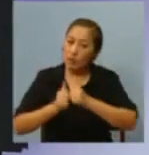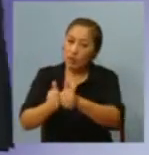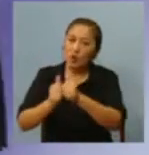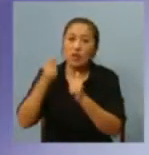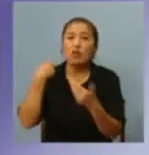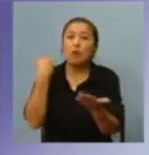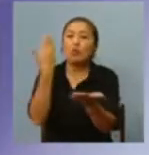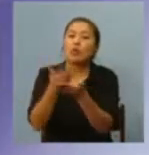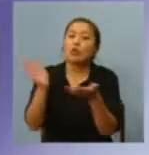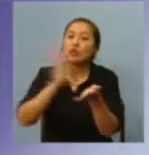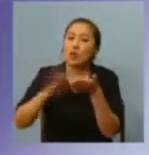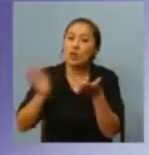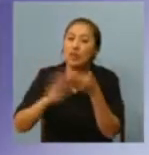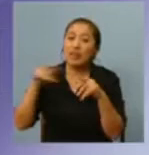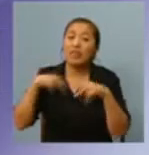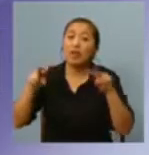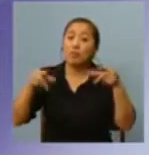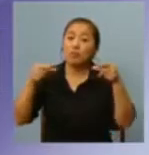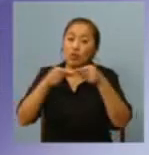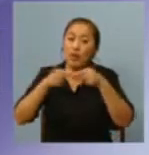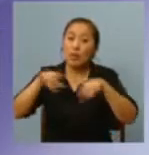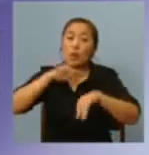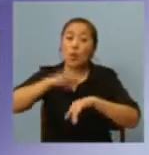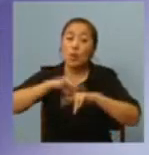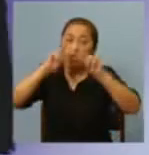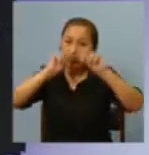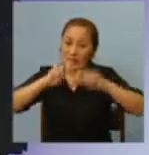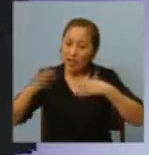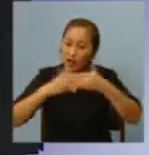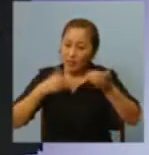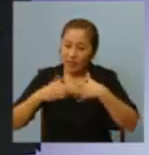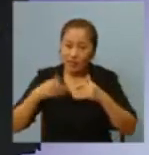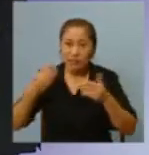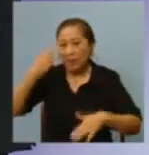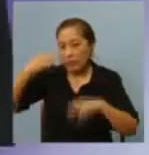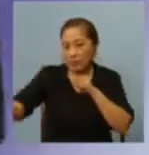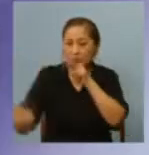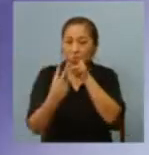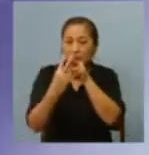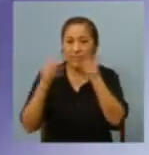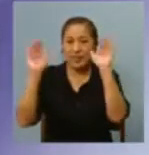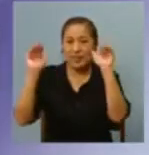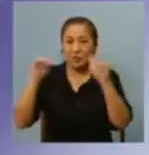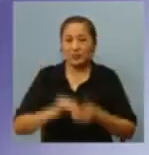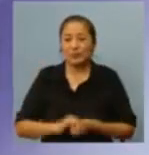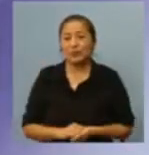esta nueva propuesta de Jujuy Investiga con el debate. Hasta cualquier momento, Emiliano. Adiós, hasta luego.